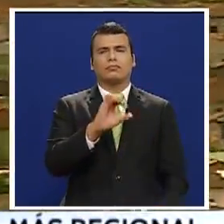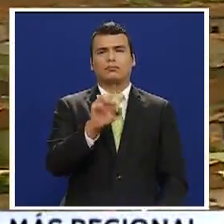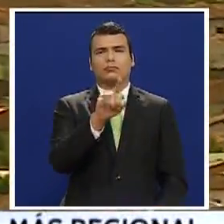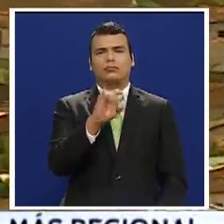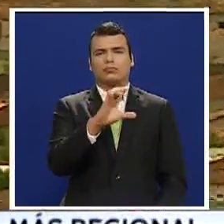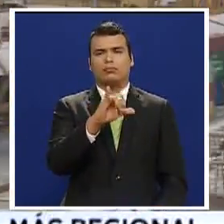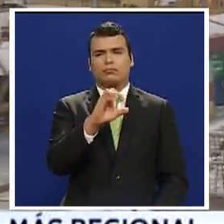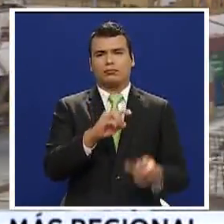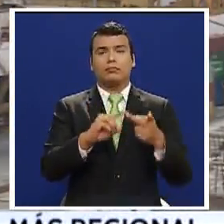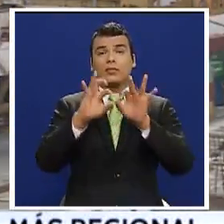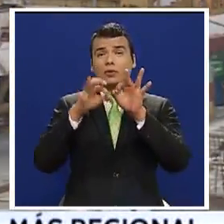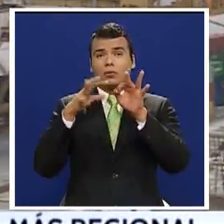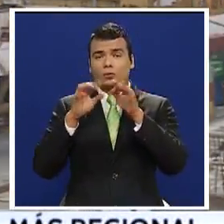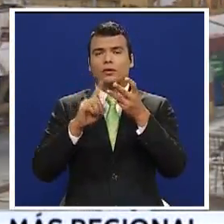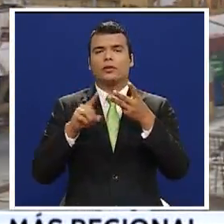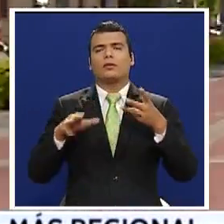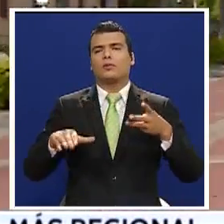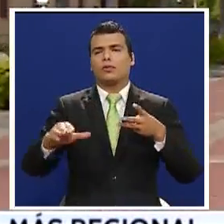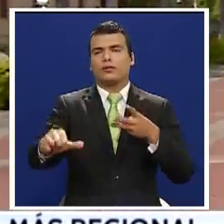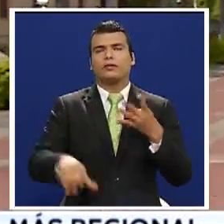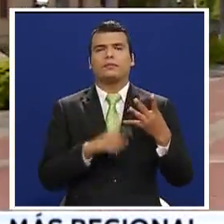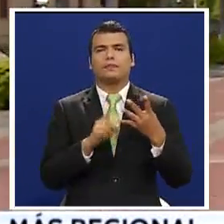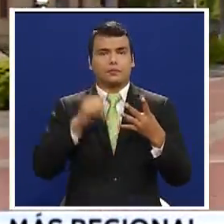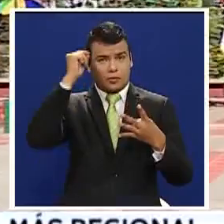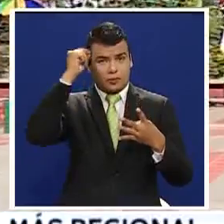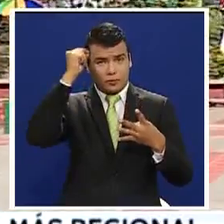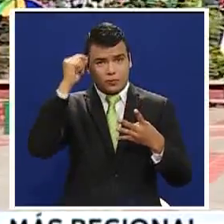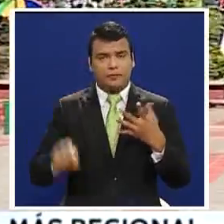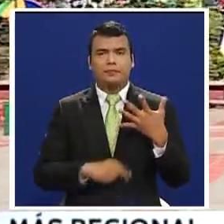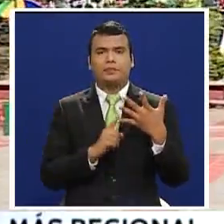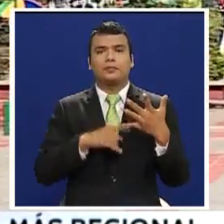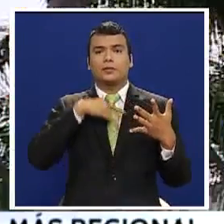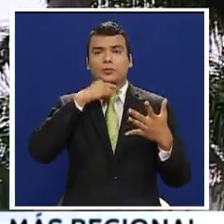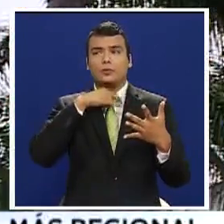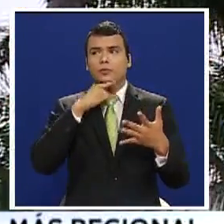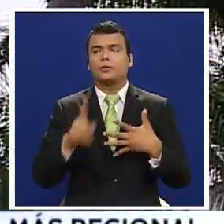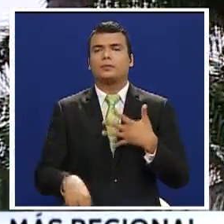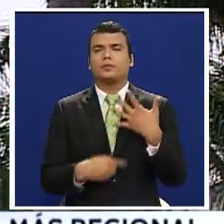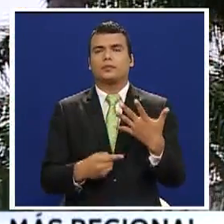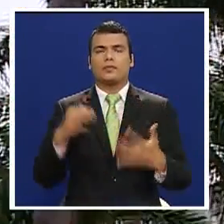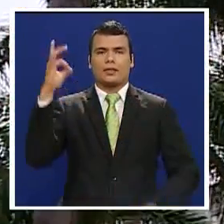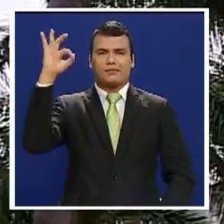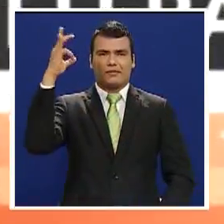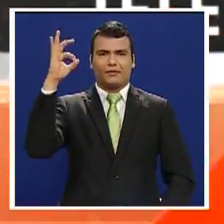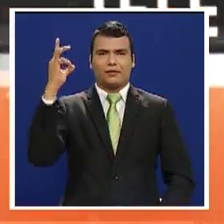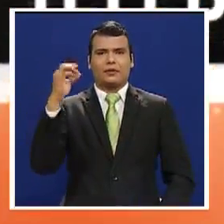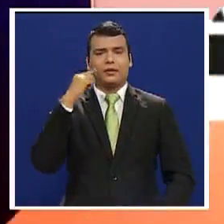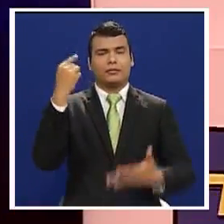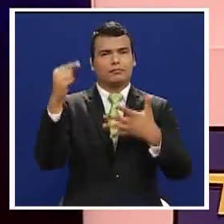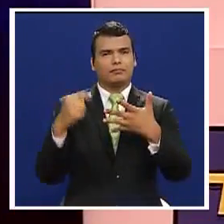madruga, Telepacífico Noticias le informa. Ya regresamos con una exclusiva de Telepacífico Noticias.